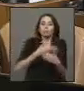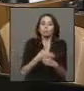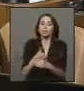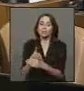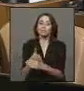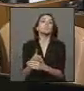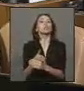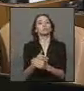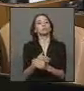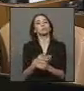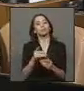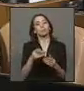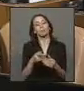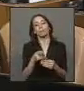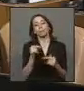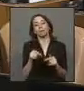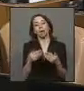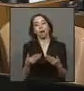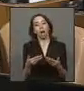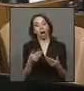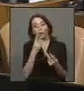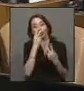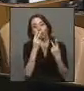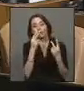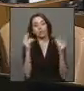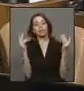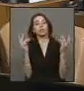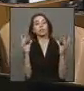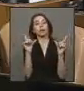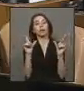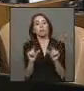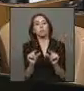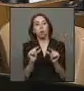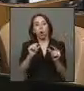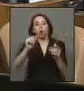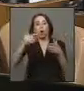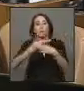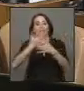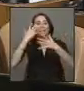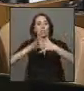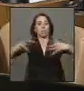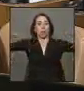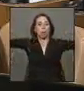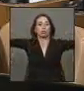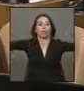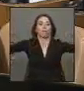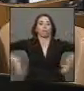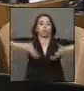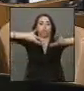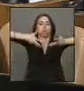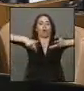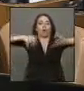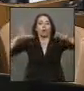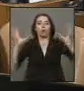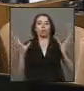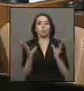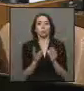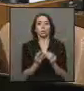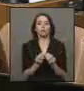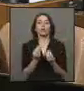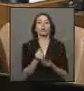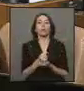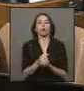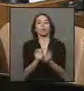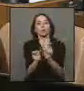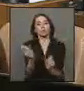Pero en el caso de la pesca, en el actual escenario de baja captura y biomasa reducida, nunca será suficiente toda la ayuda que podamos entregar a